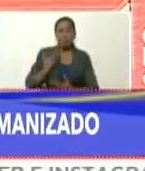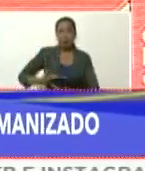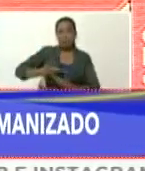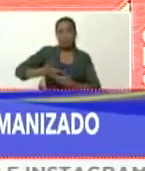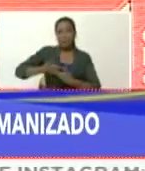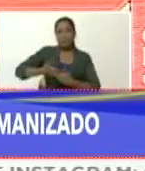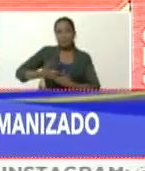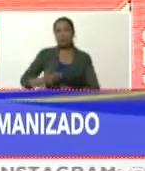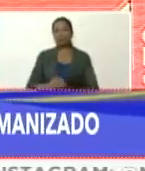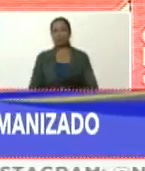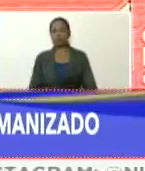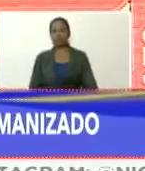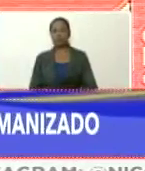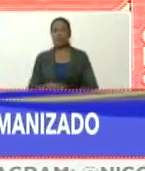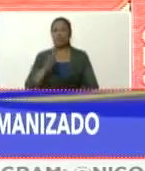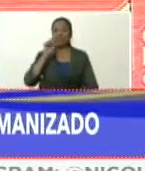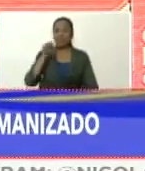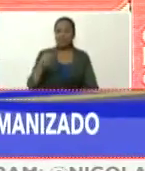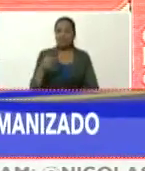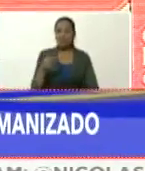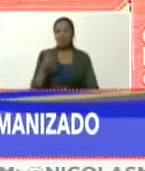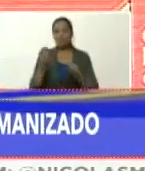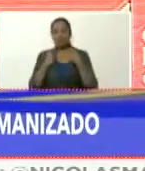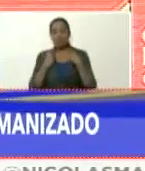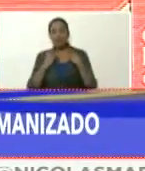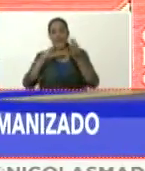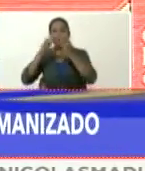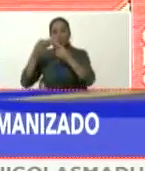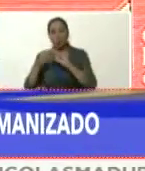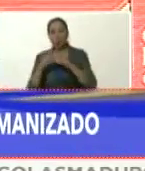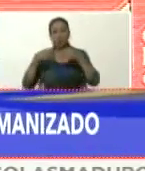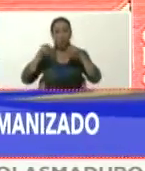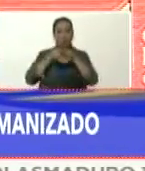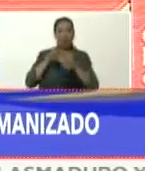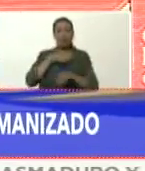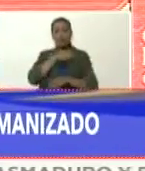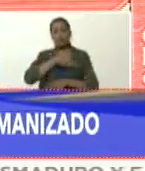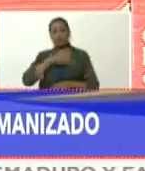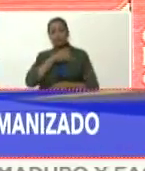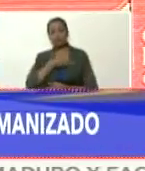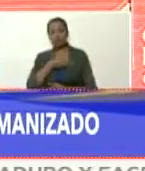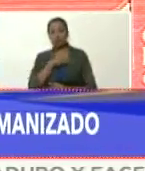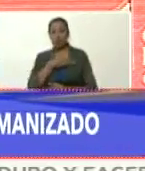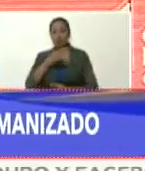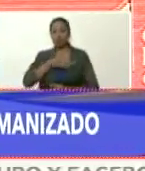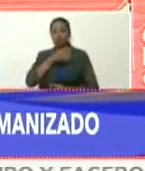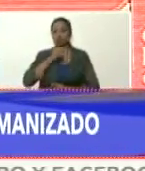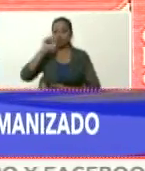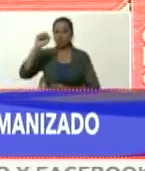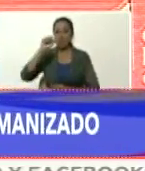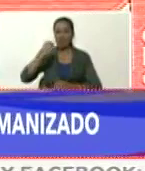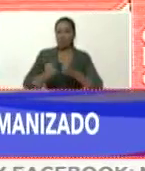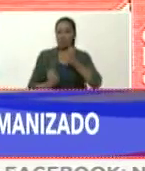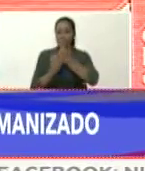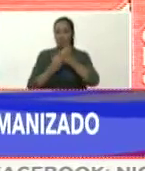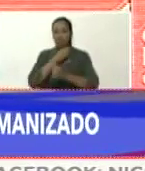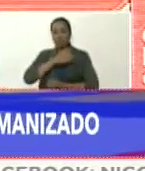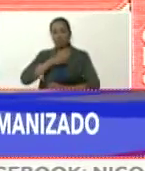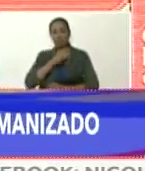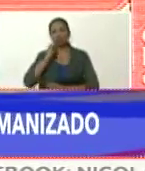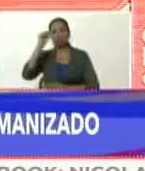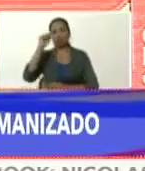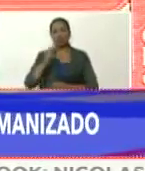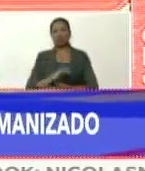amamantan y habitan en las comunidades aledañas de las misiones socialistas, de las bases de misiones